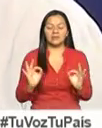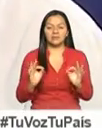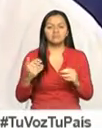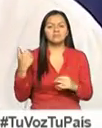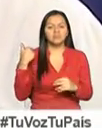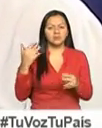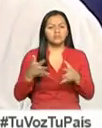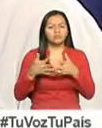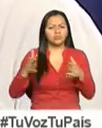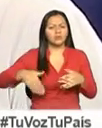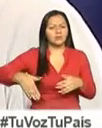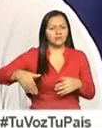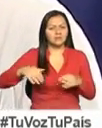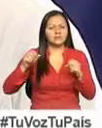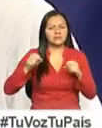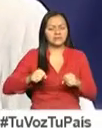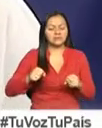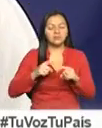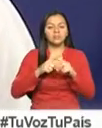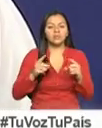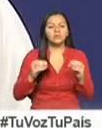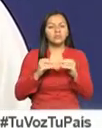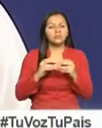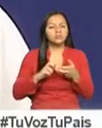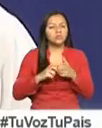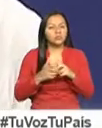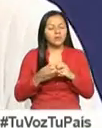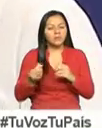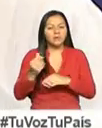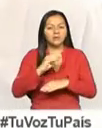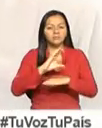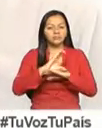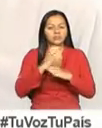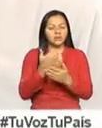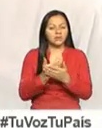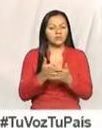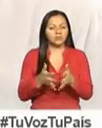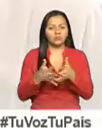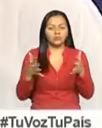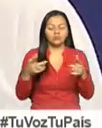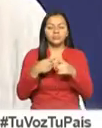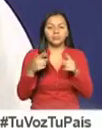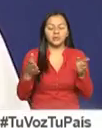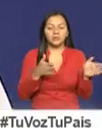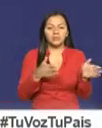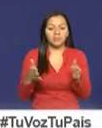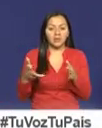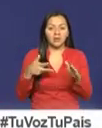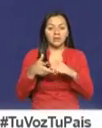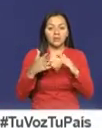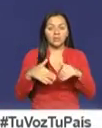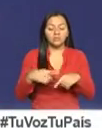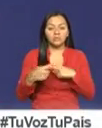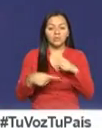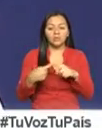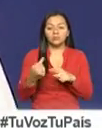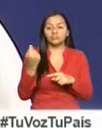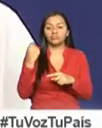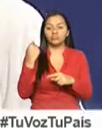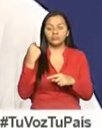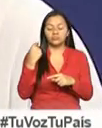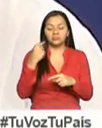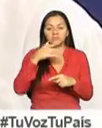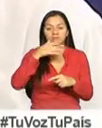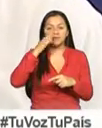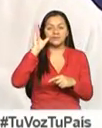Tuvimos retrasos, tuvimos problemas de flujos financieros, estaba programada esta inauguración para finales